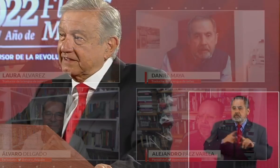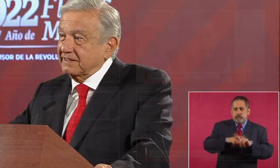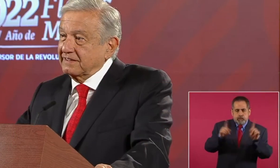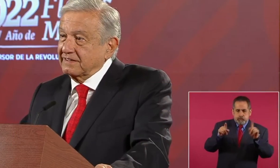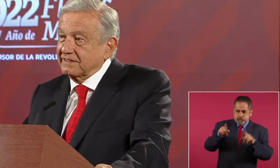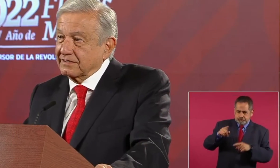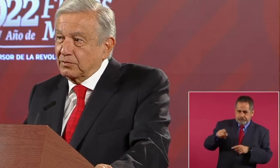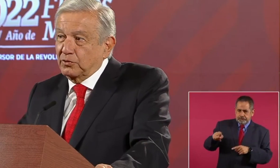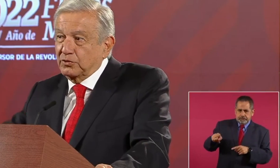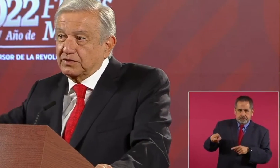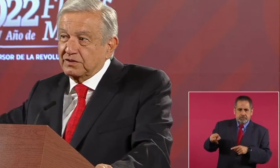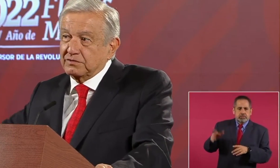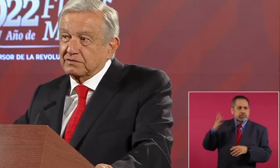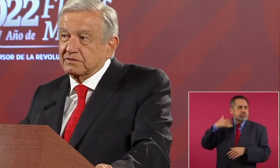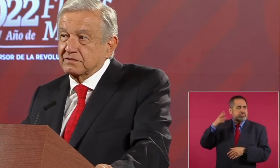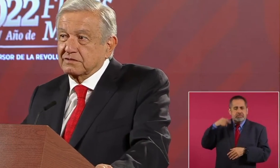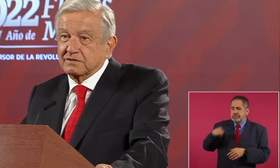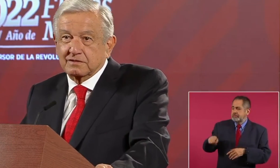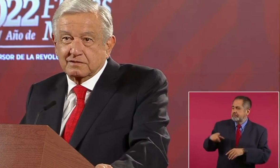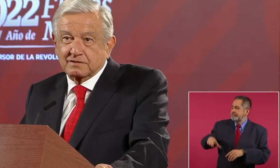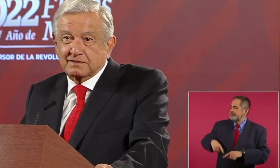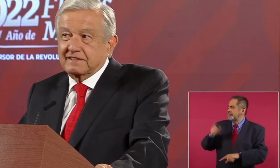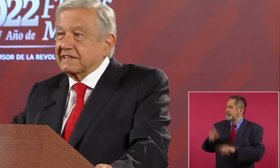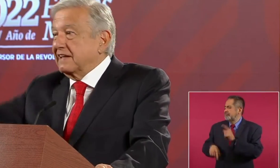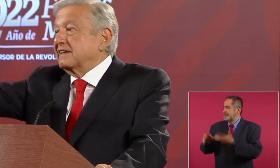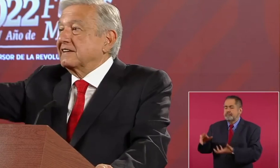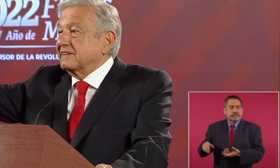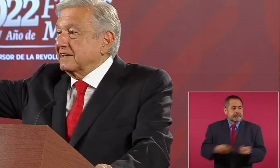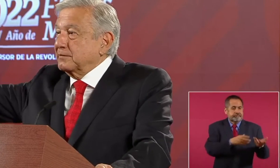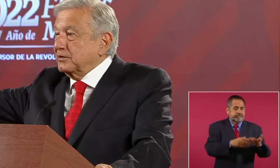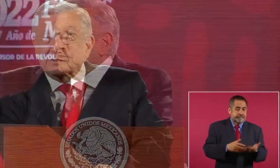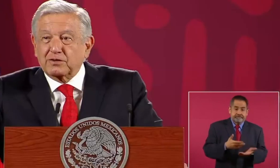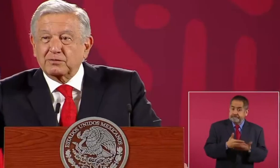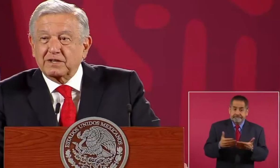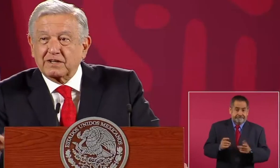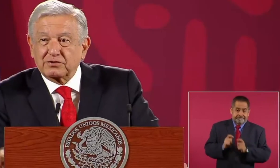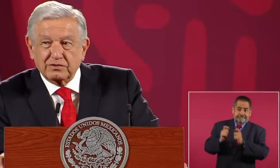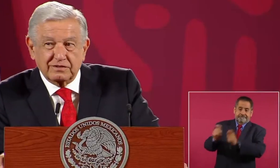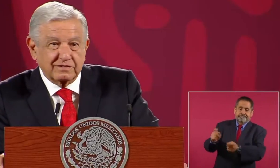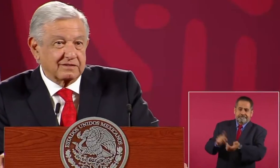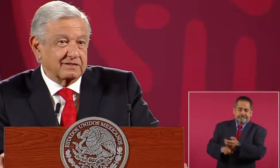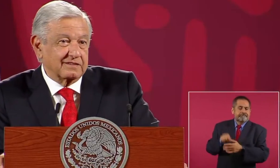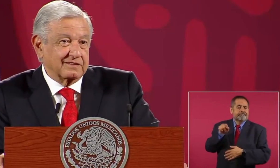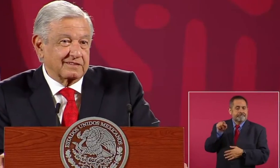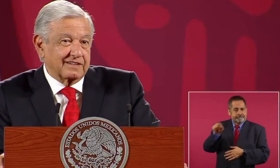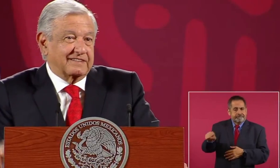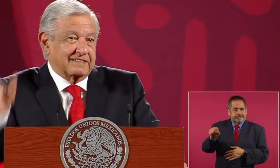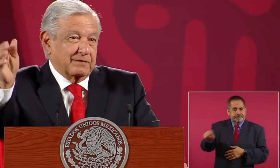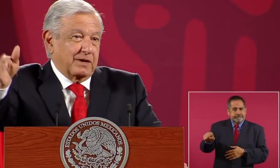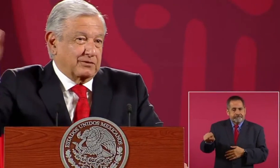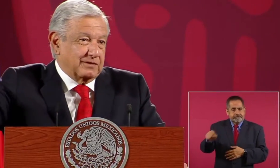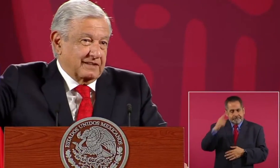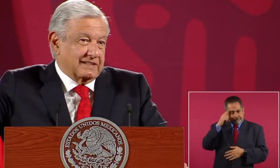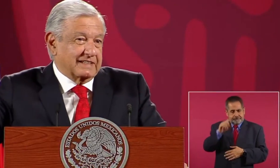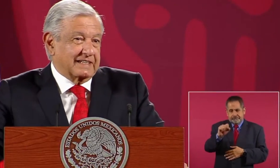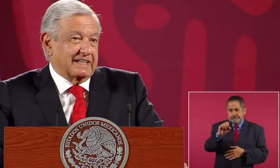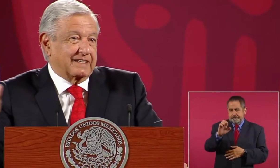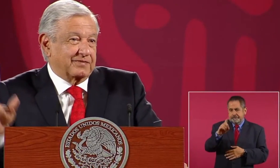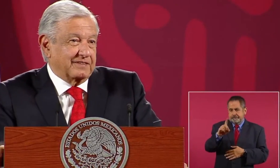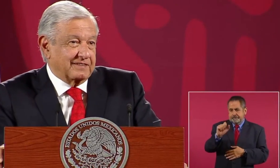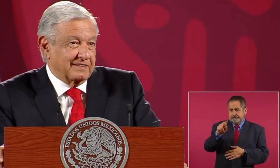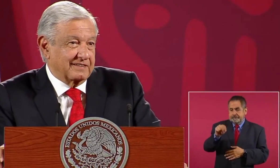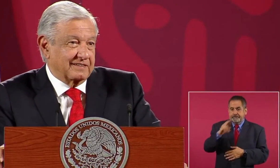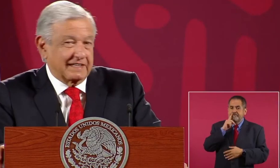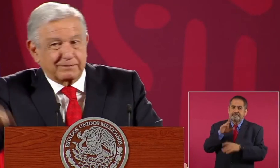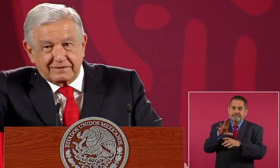mundial. Tengo la oportunidad de ser el representante de la Asociación Mundial de Intérpretes de Lengua de Señas para Norteamérica, y me preguntan cómo